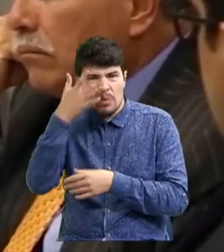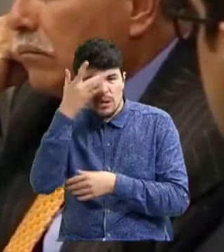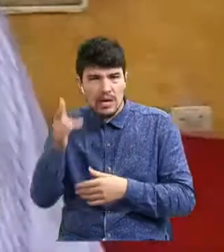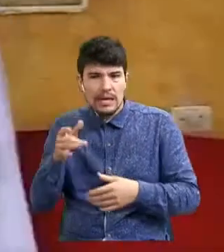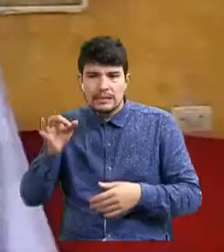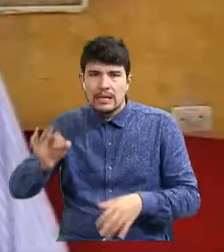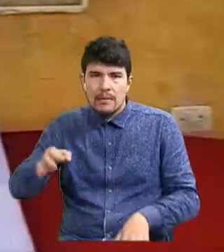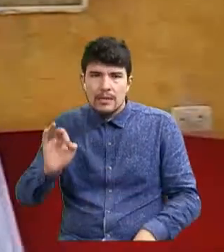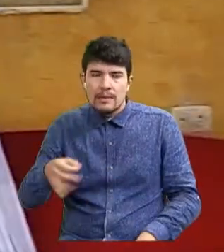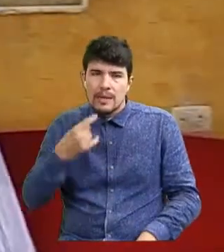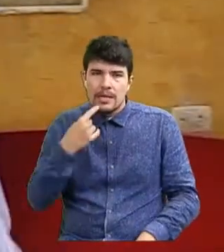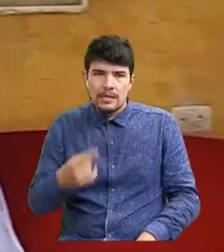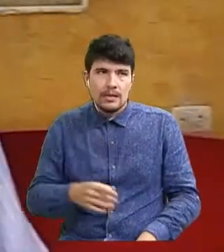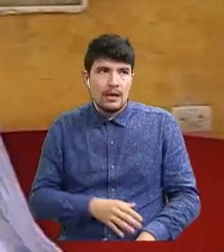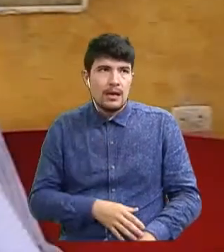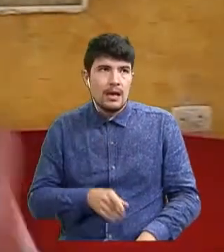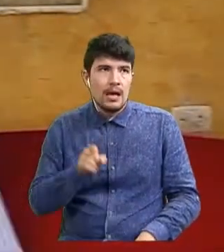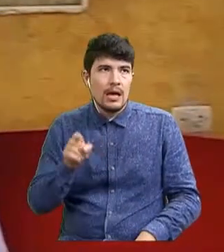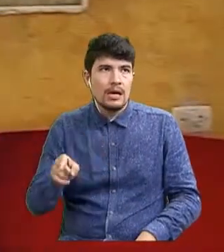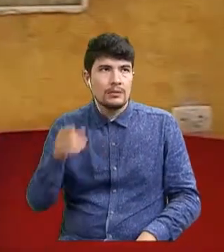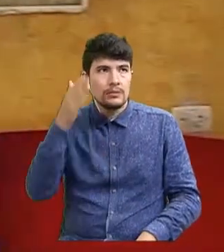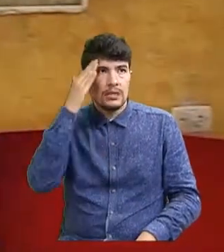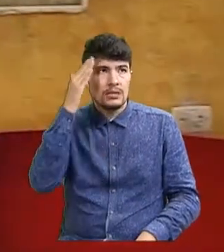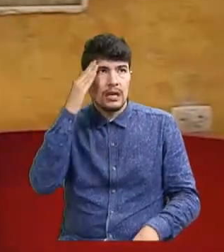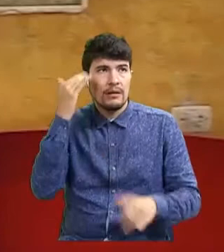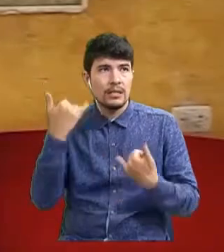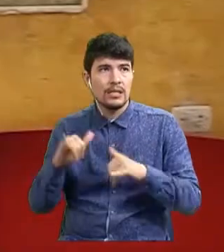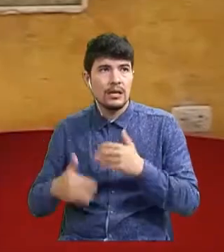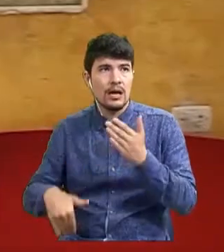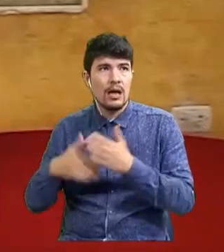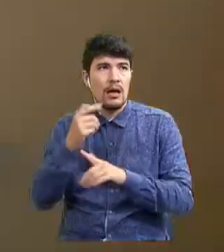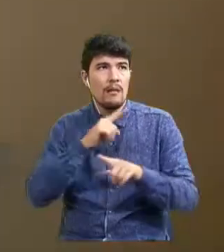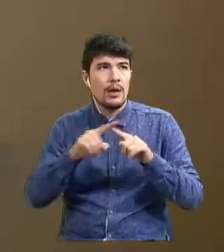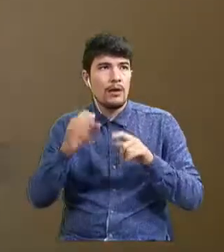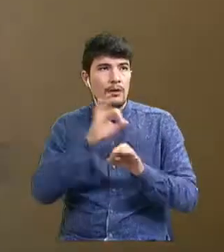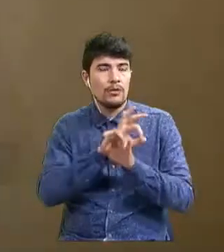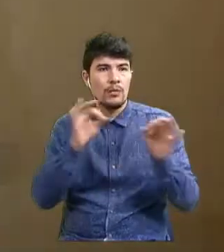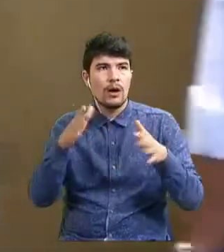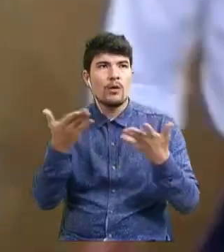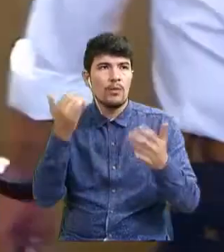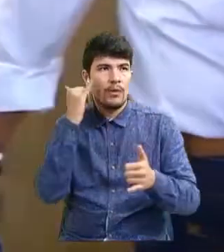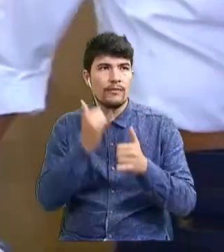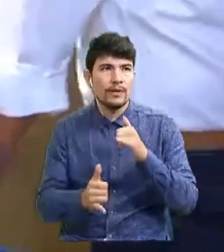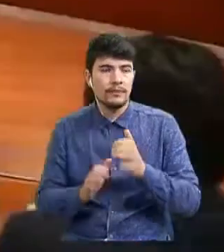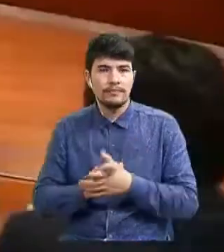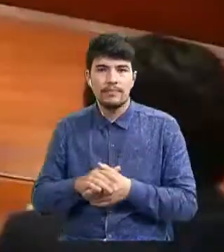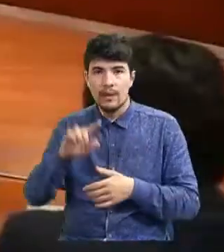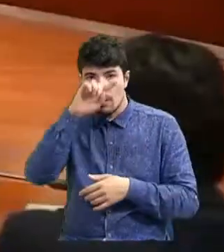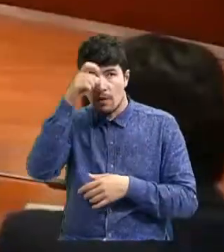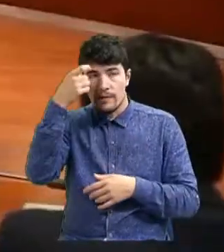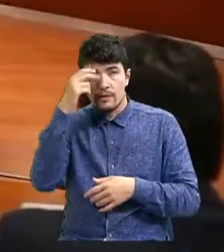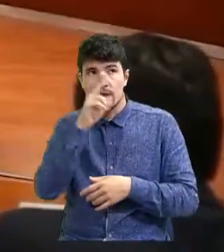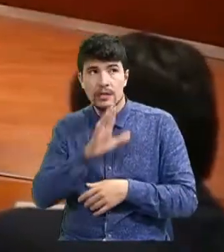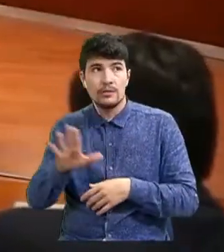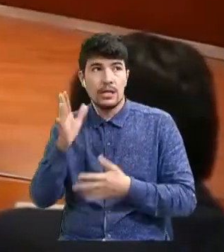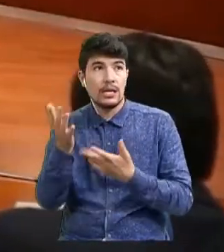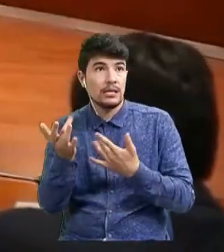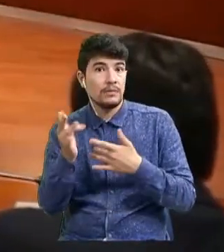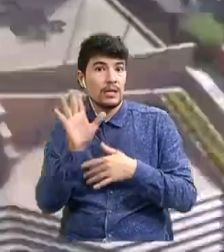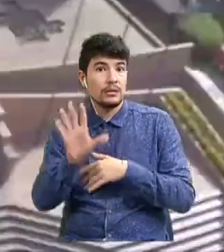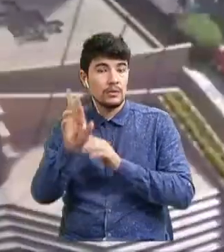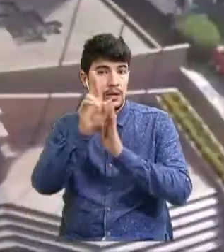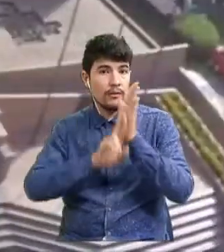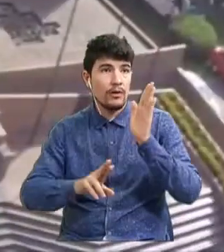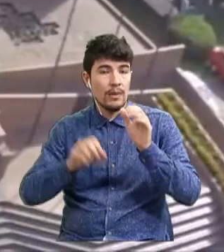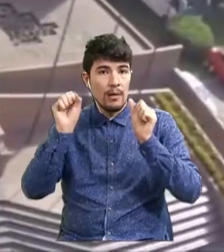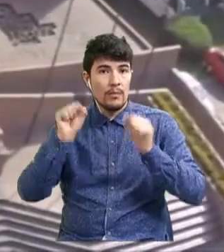como siempre se ha dicho, eso se sabe cómo arranca, pero nunca cómo termina. Entre tanto, el Gobierno Nacional mencionó que espera a que esta reforma